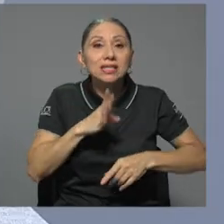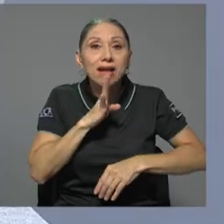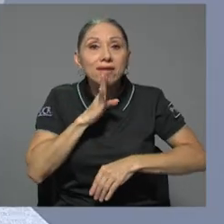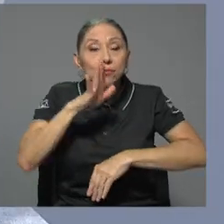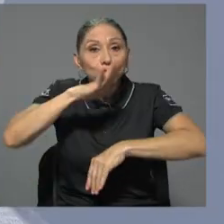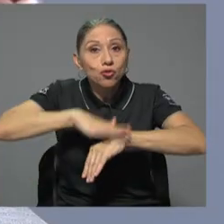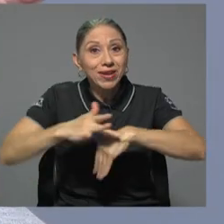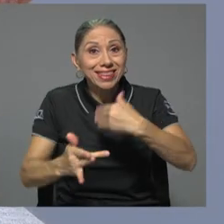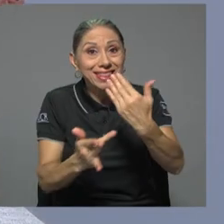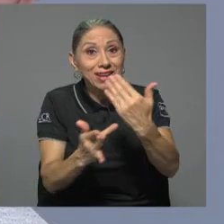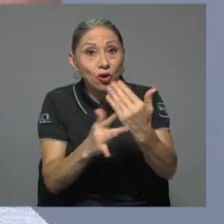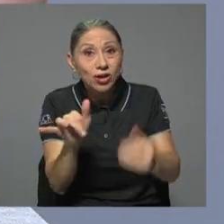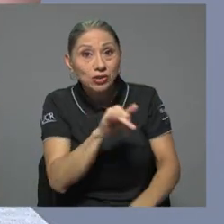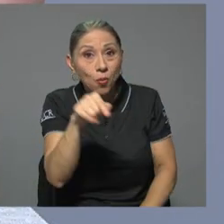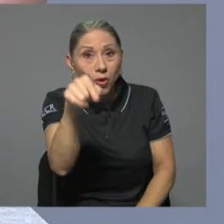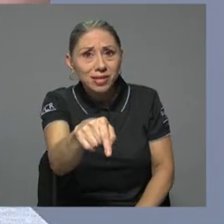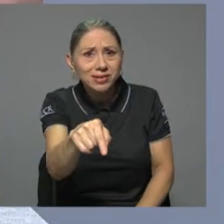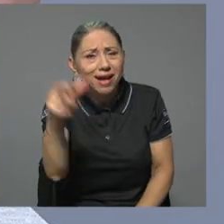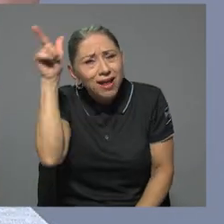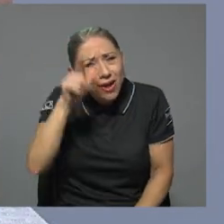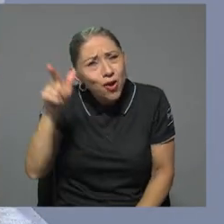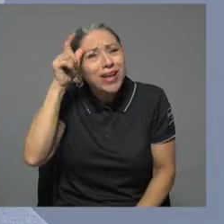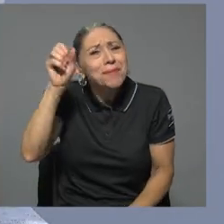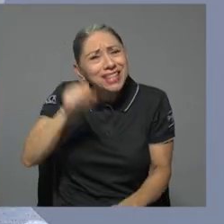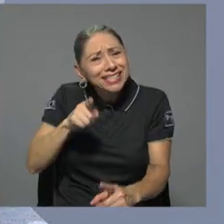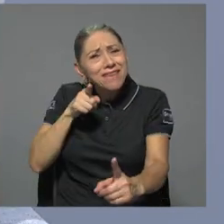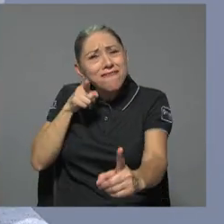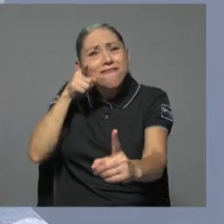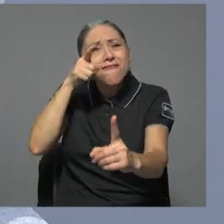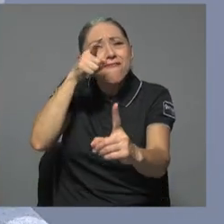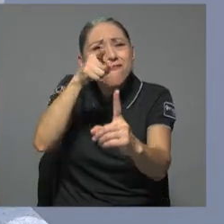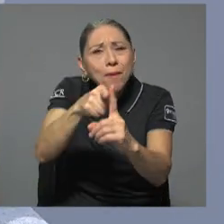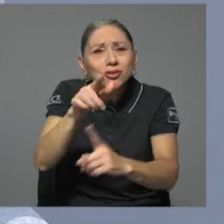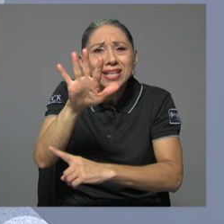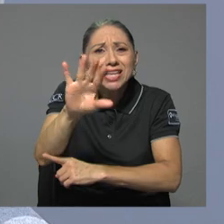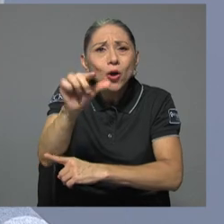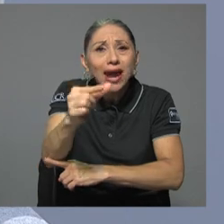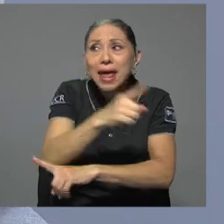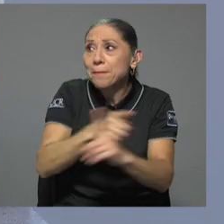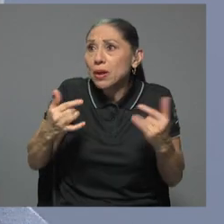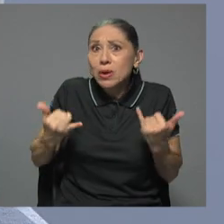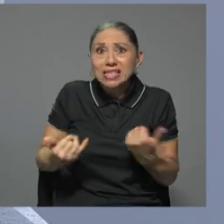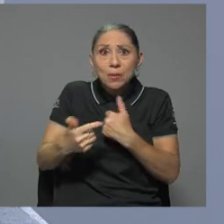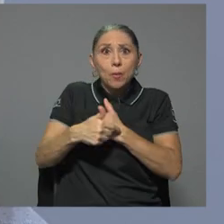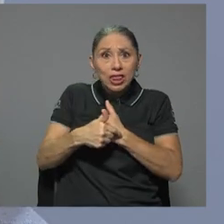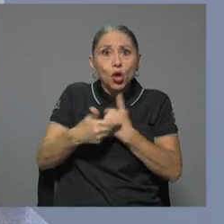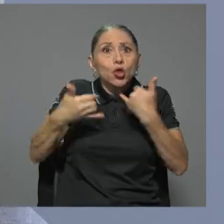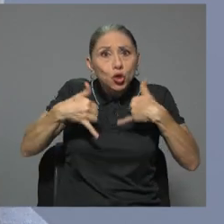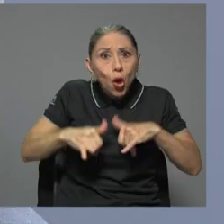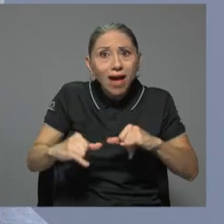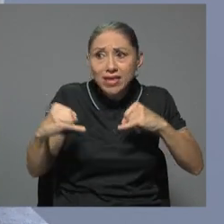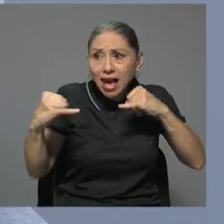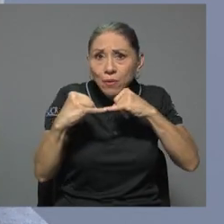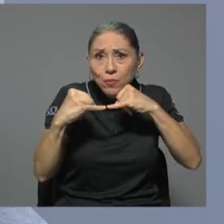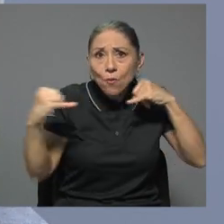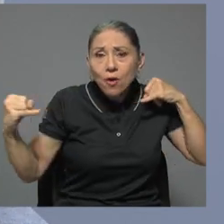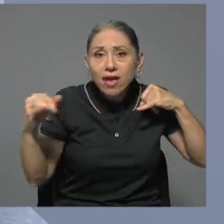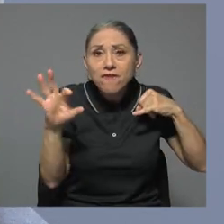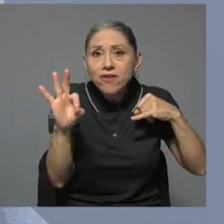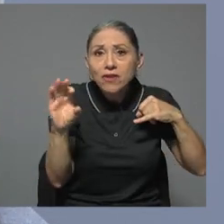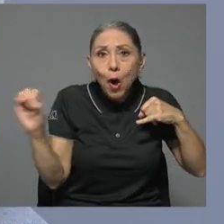está por supuesto que vamos hacia el 5g pero en este momento fibra óptica de avanzada todavía y además la fibra